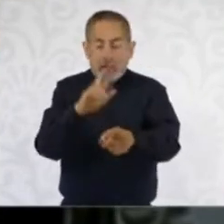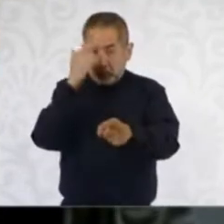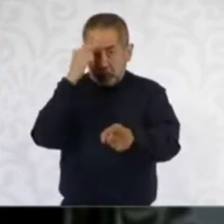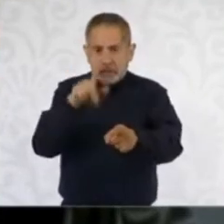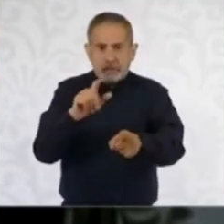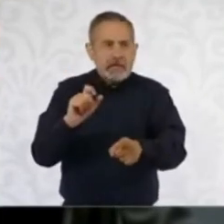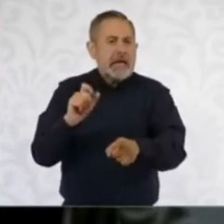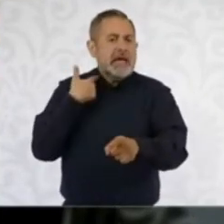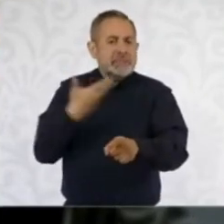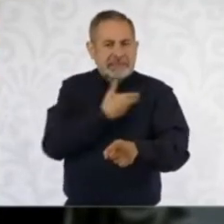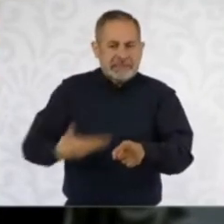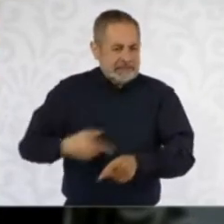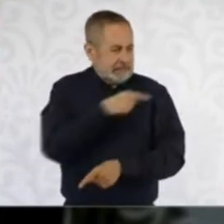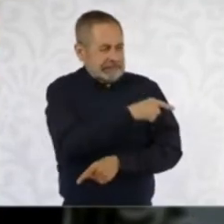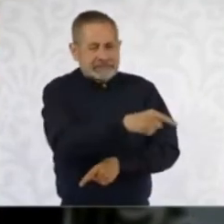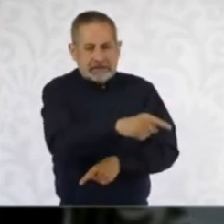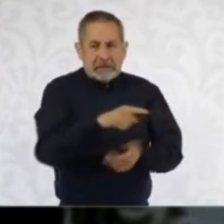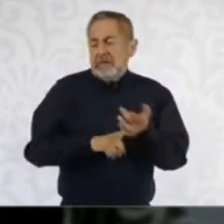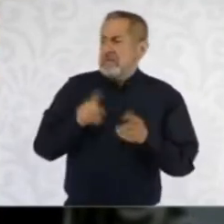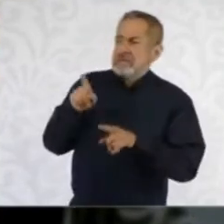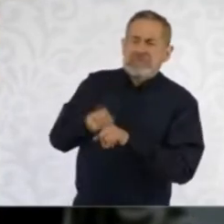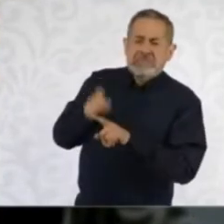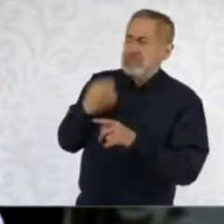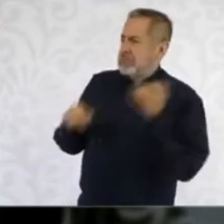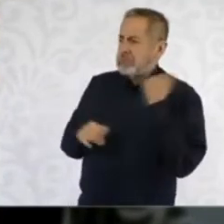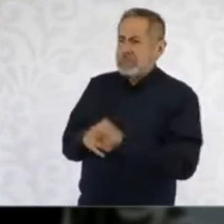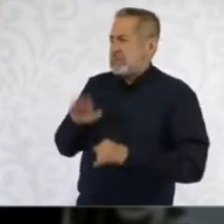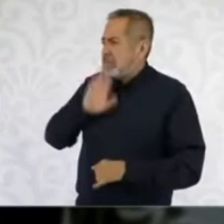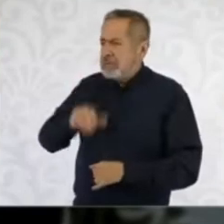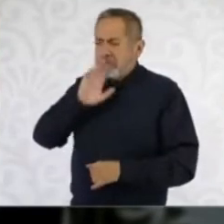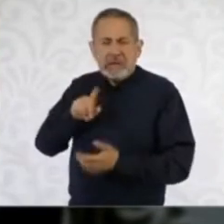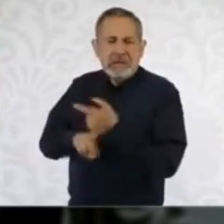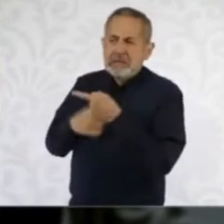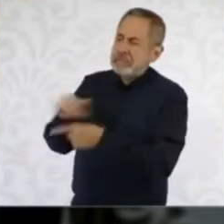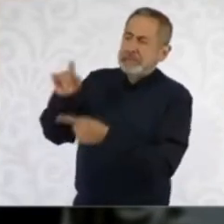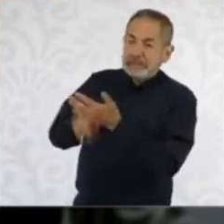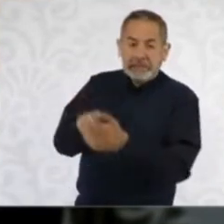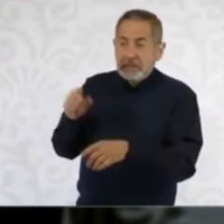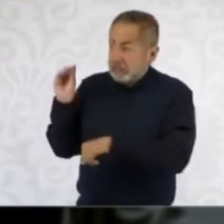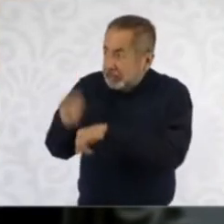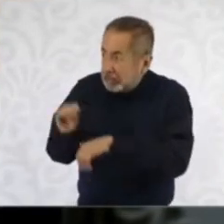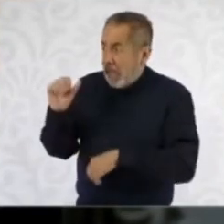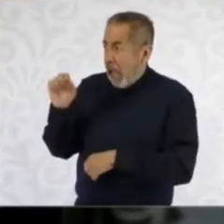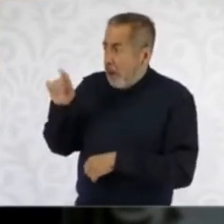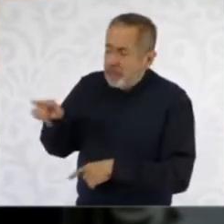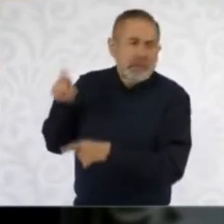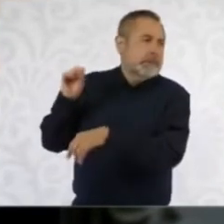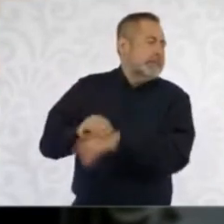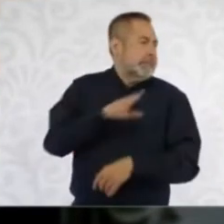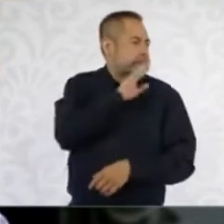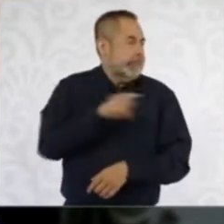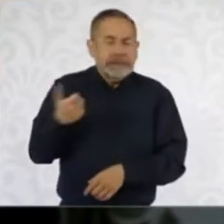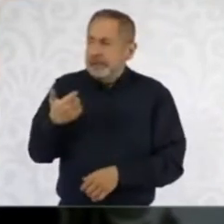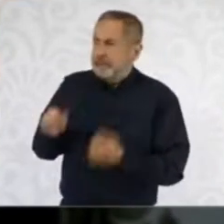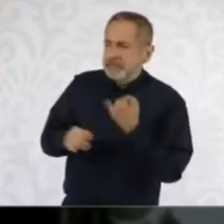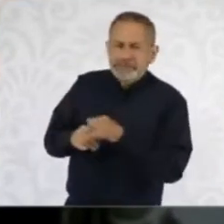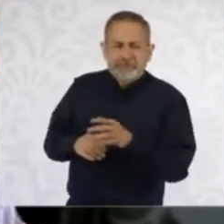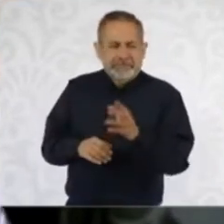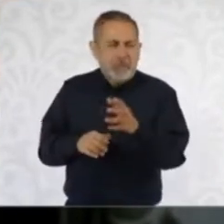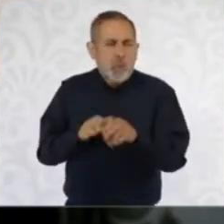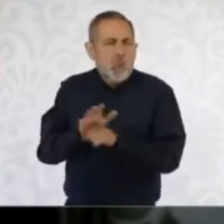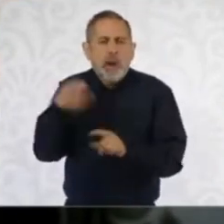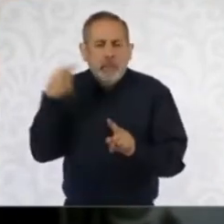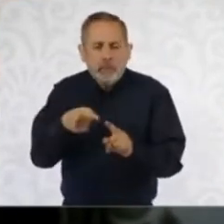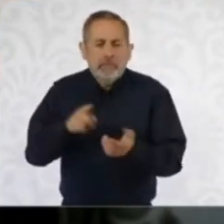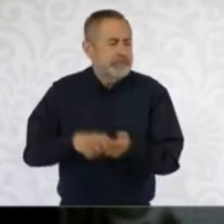expresidentes que han estado haciendo críticas precisamente al modelo humanista que se empezó a implementar desde la llegada de, en este caso, del presidente Andrés Manuel López Obrador. ¿Y a qué me refiero con esto? Me